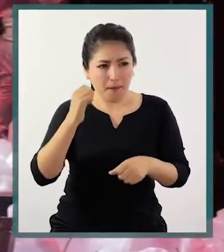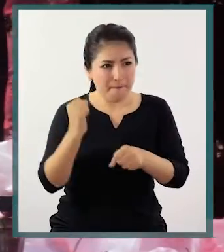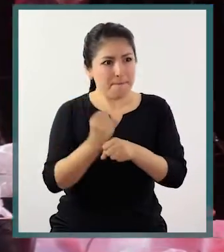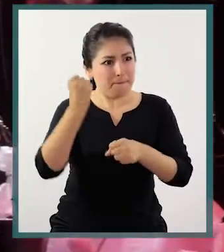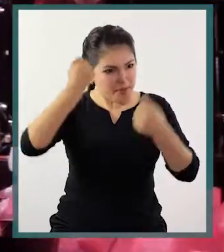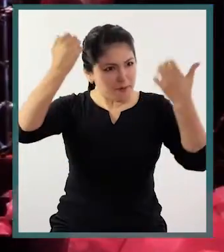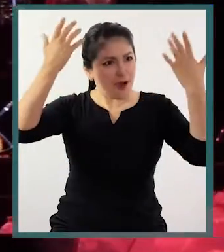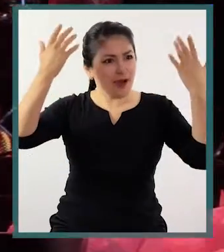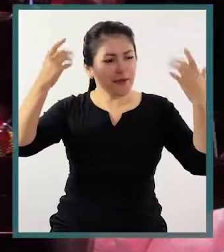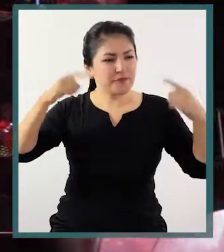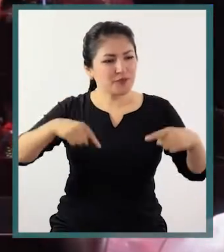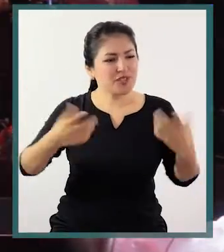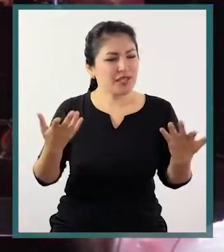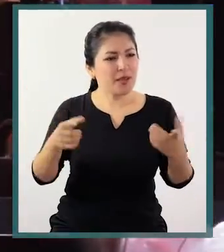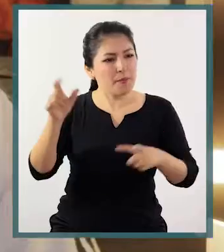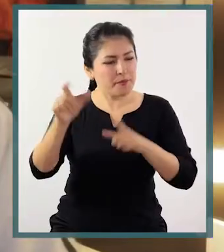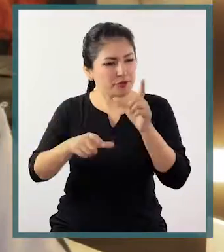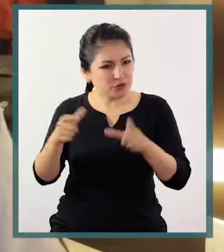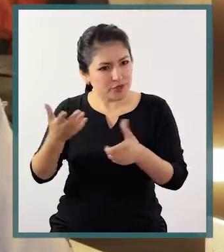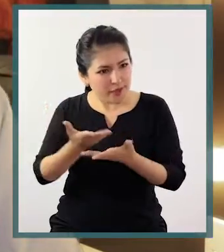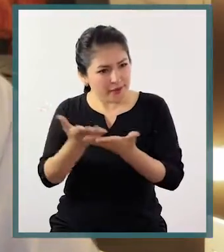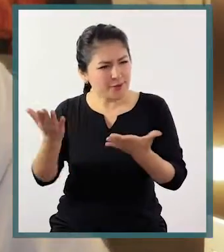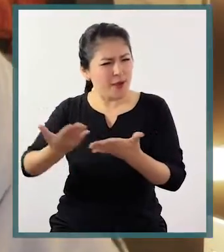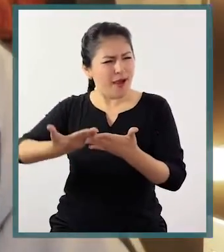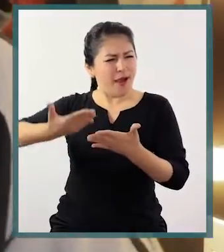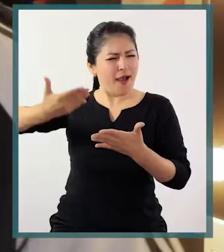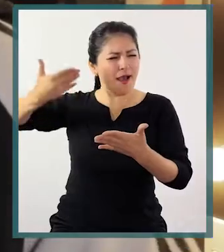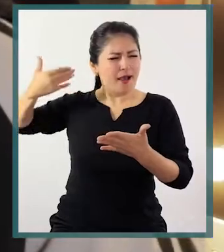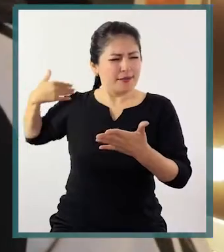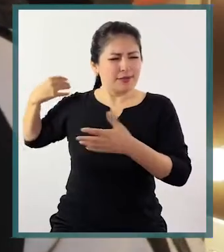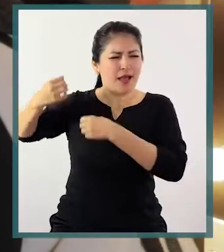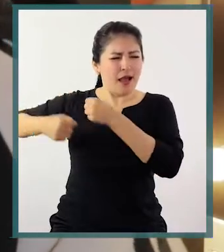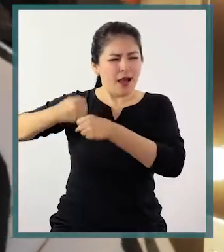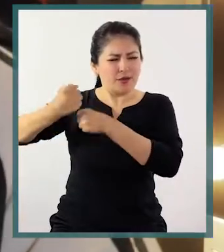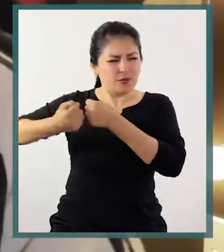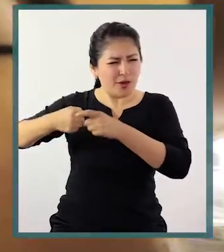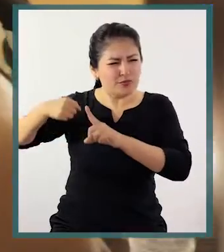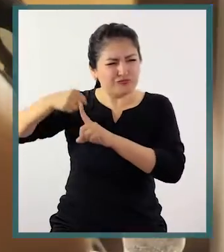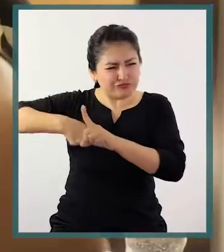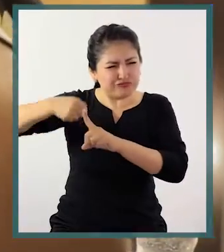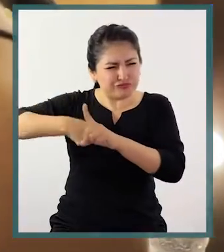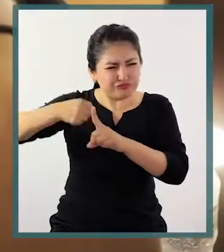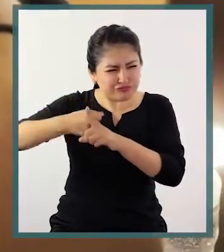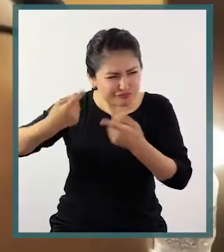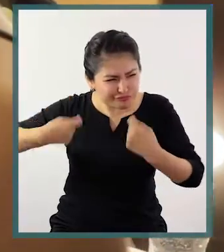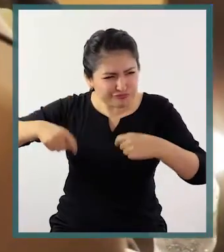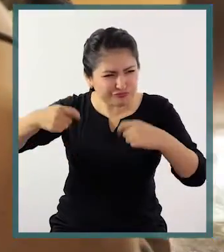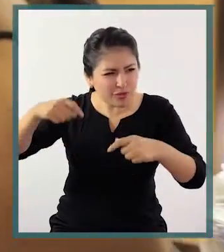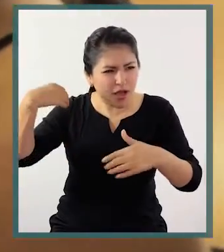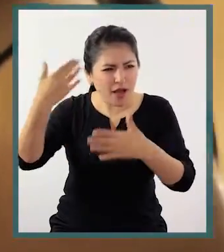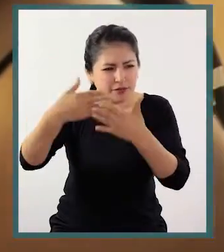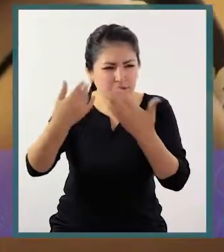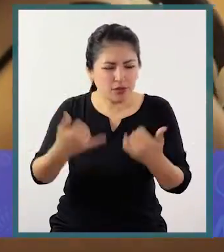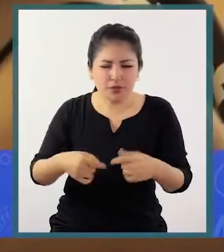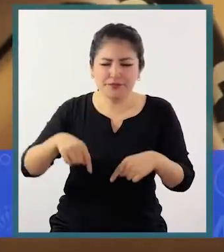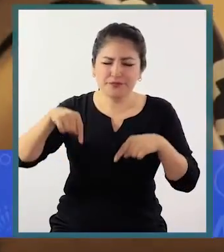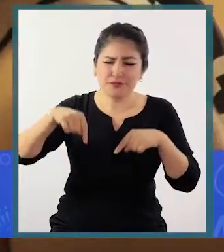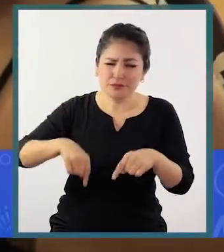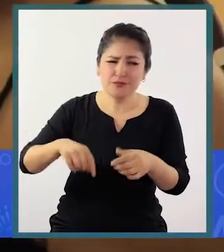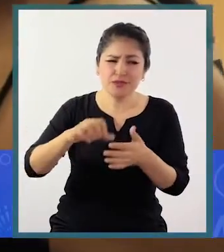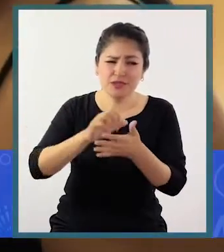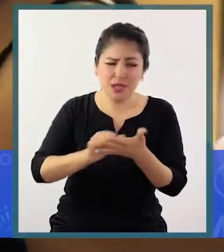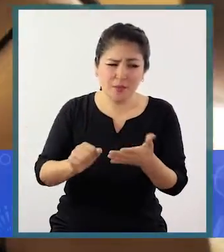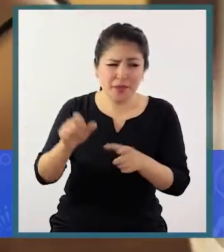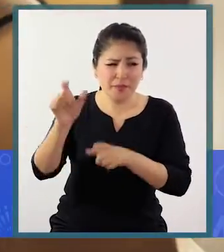es un espectáculo en homenaje a nuestra gente que trabajó mucho para salir adelante. En este mes, ya que como dice, celebramos a la